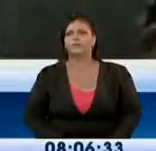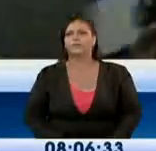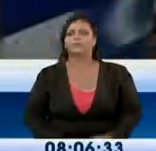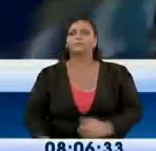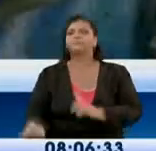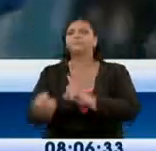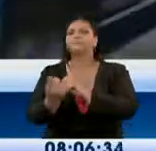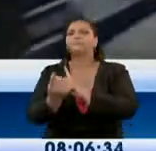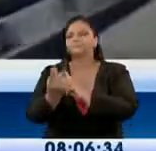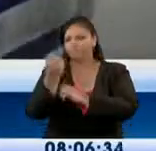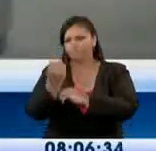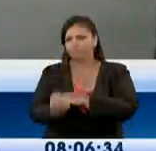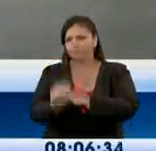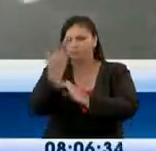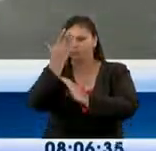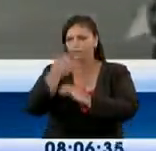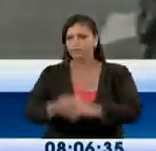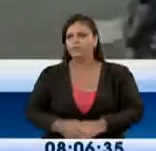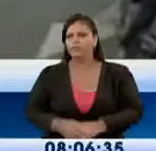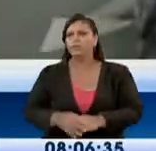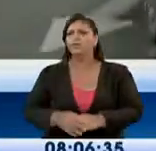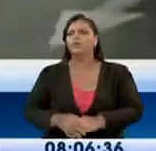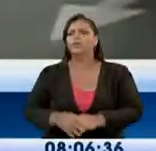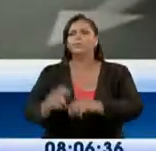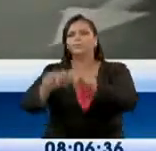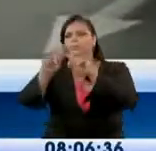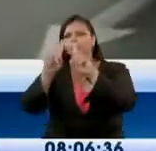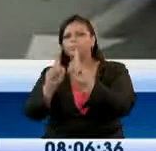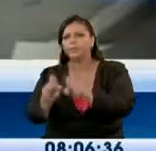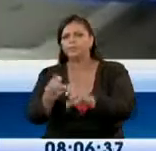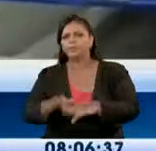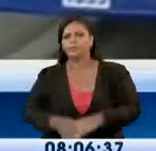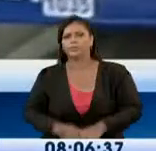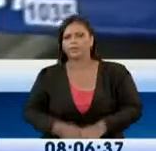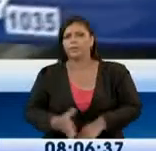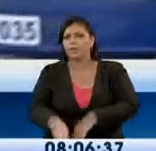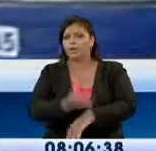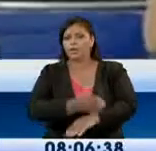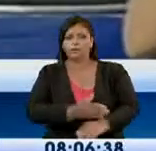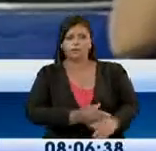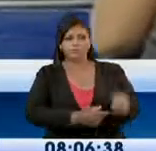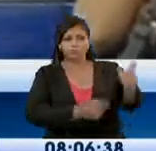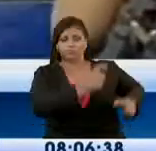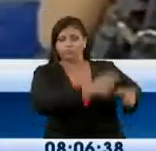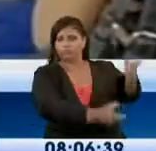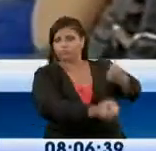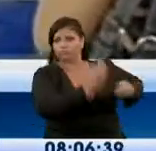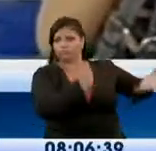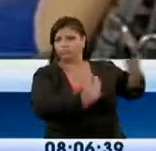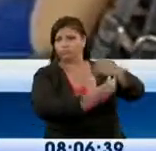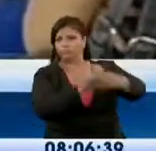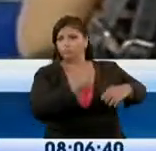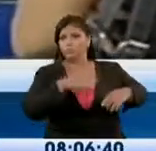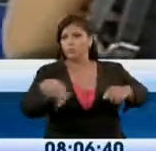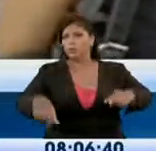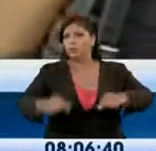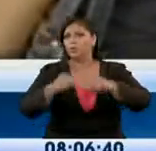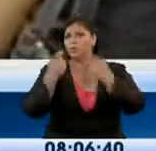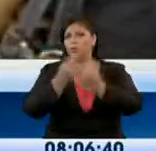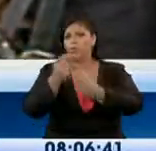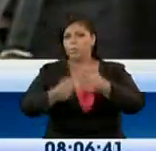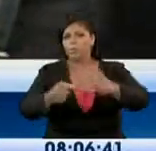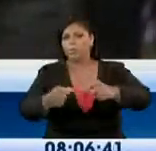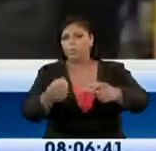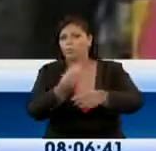transporte, específicamente de un grupo de estudiantes de secundaria que dicen que cometen actos vandálicos dentro de este terminal. La semana han